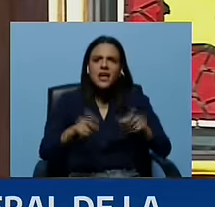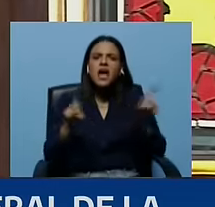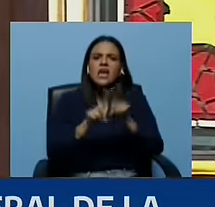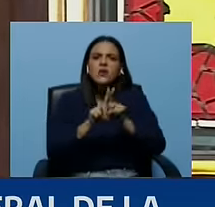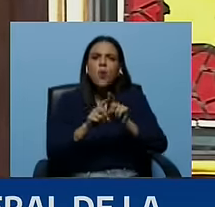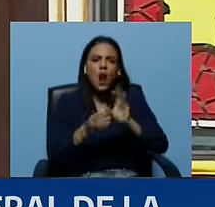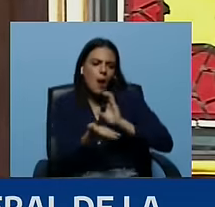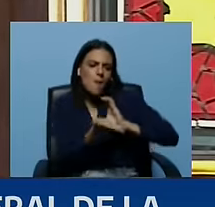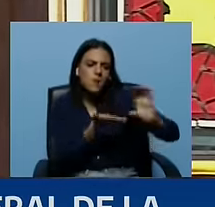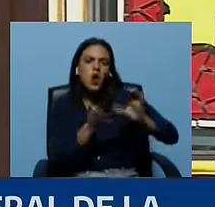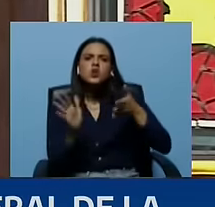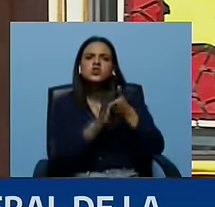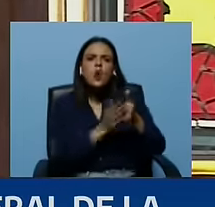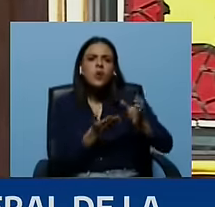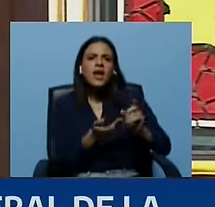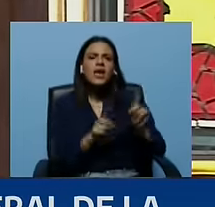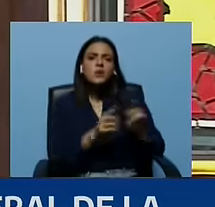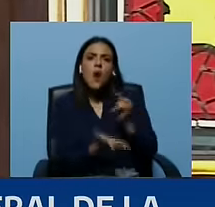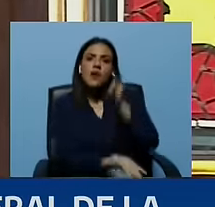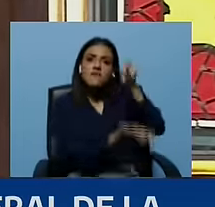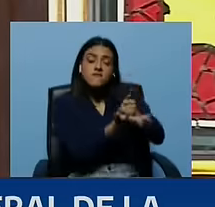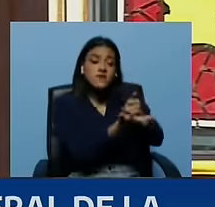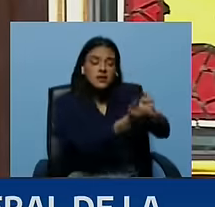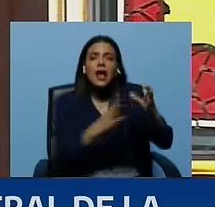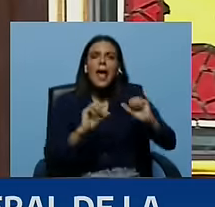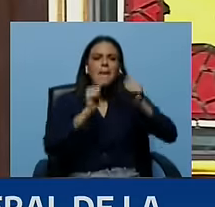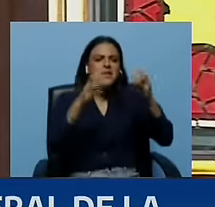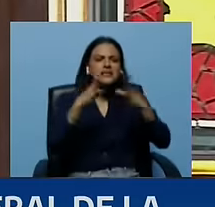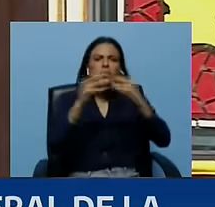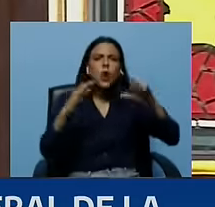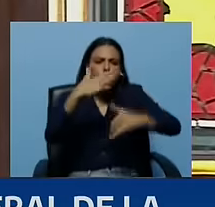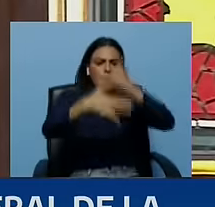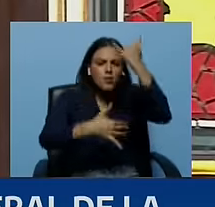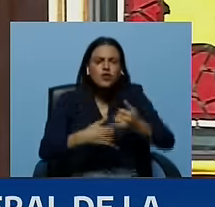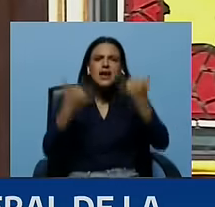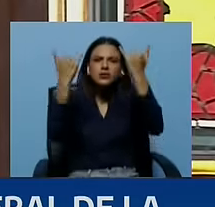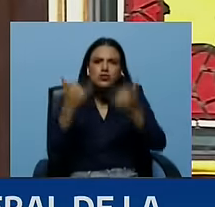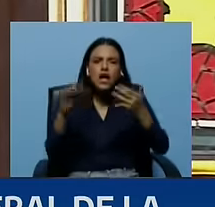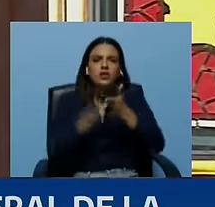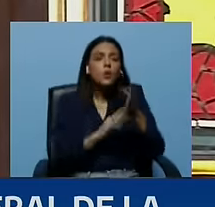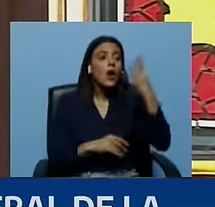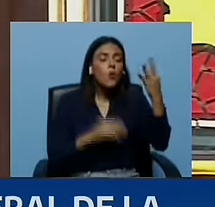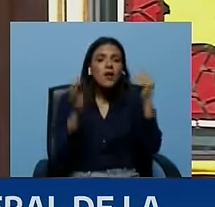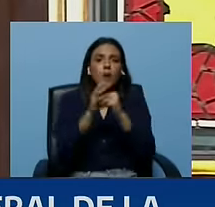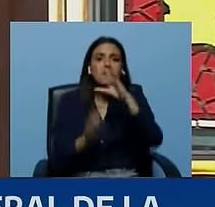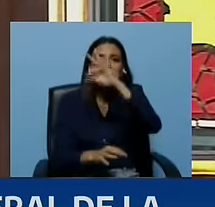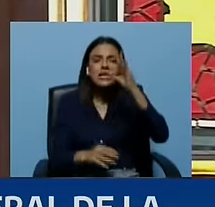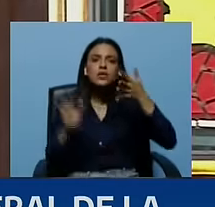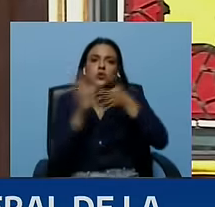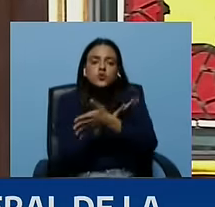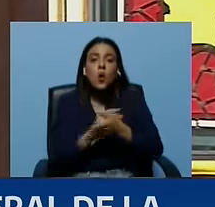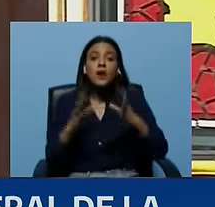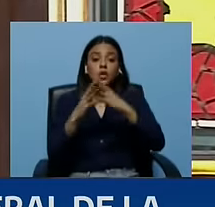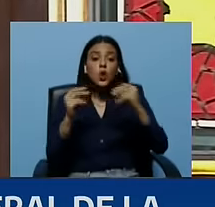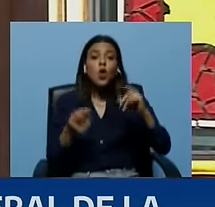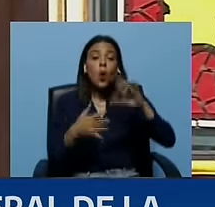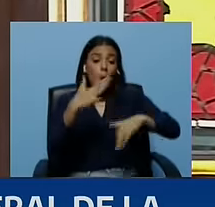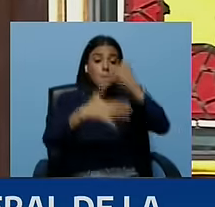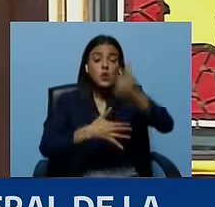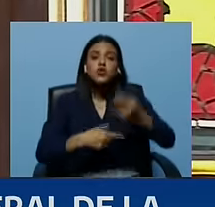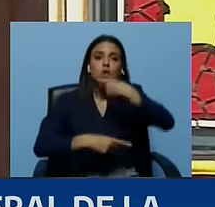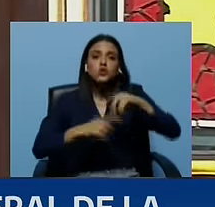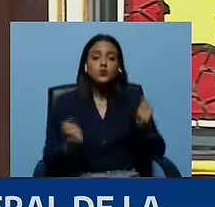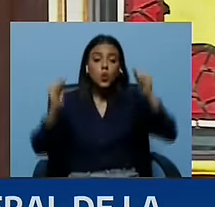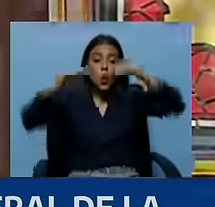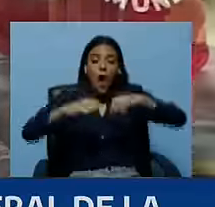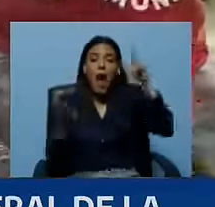dinero para el financiamiento y que arranquen todos los proyectos de los 4.508 proyectos aprobados en los circuitos comunales